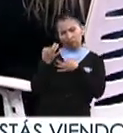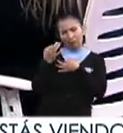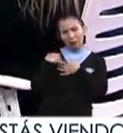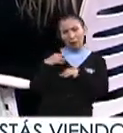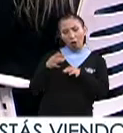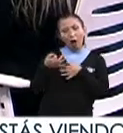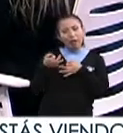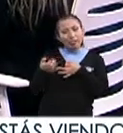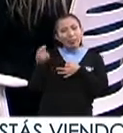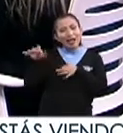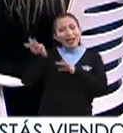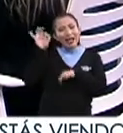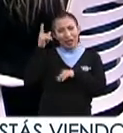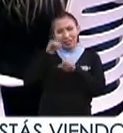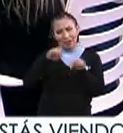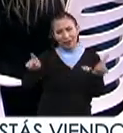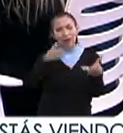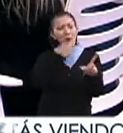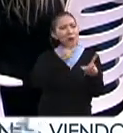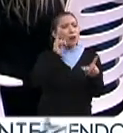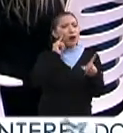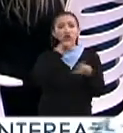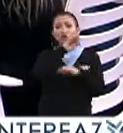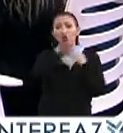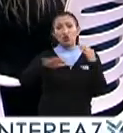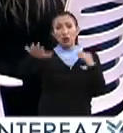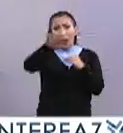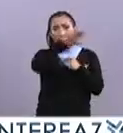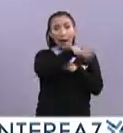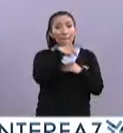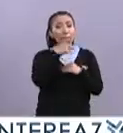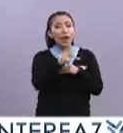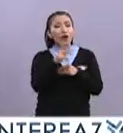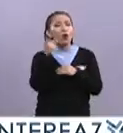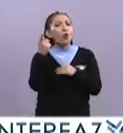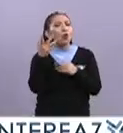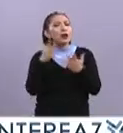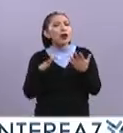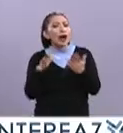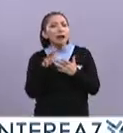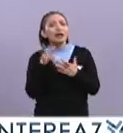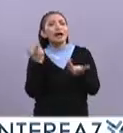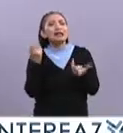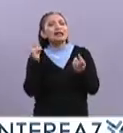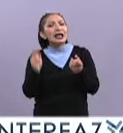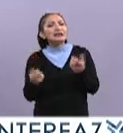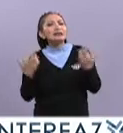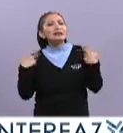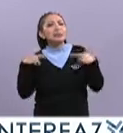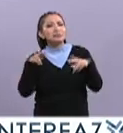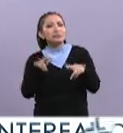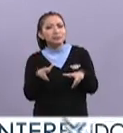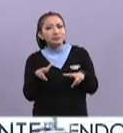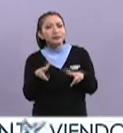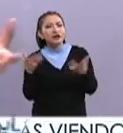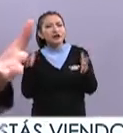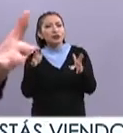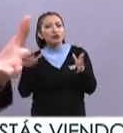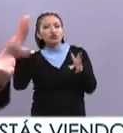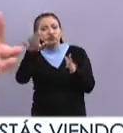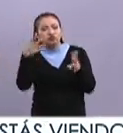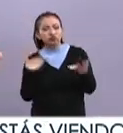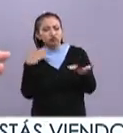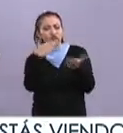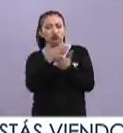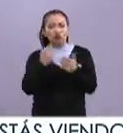estas diferencias de género existen en todos los ámbitos. Sin embargo, en un ámbito donde se trata de la representación social,